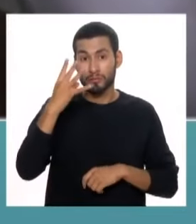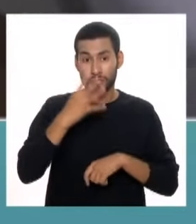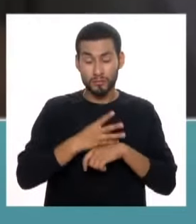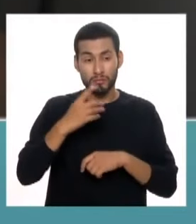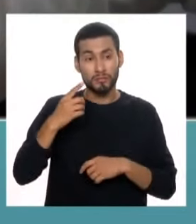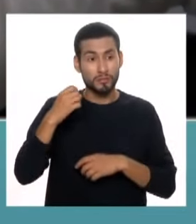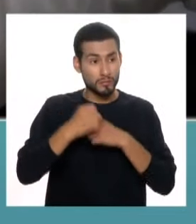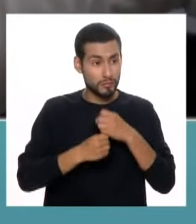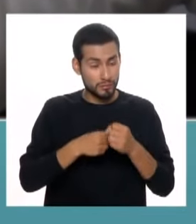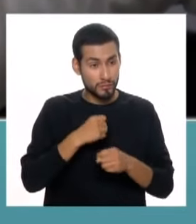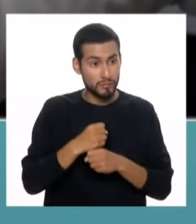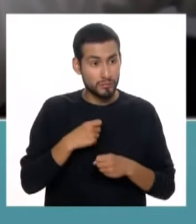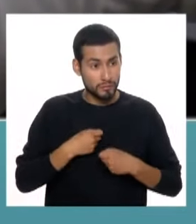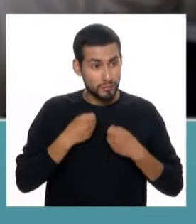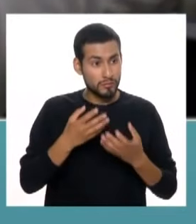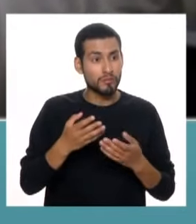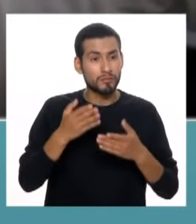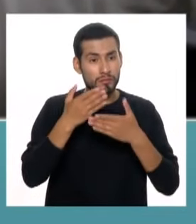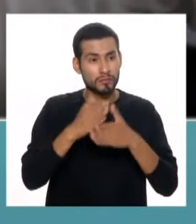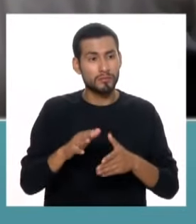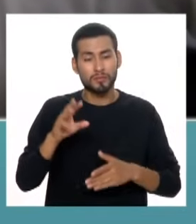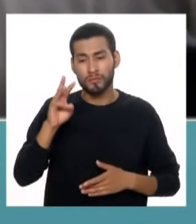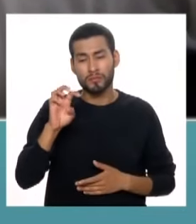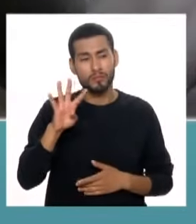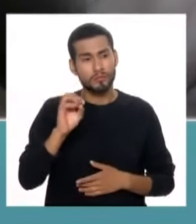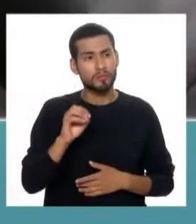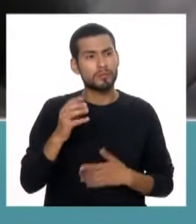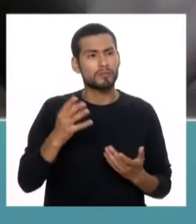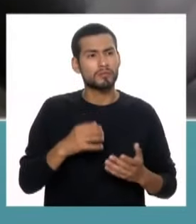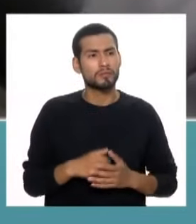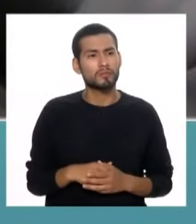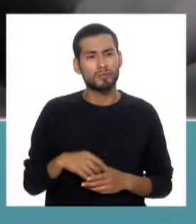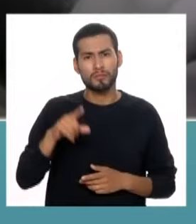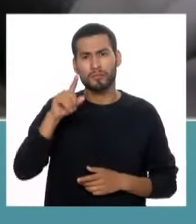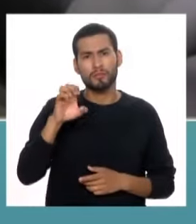año, ¿no? Lo dividimos 640, tenemos